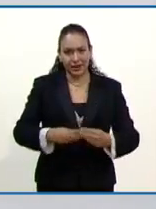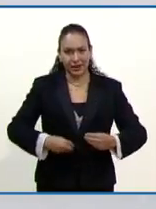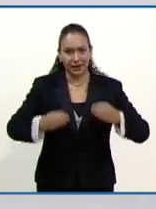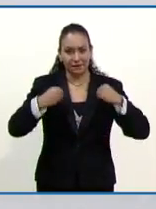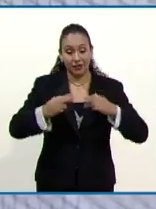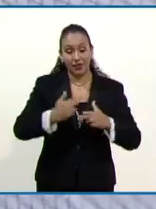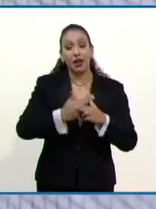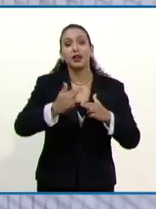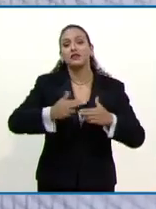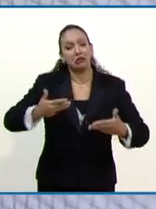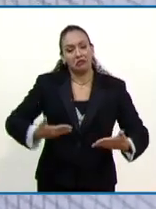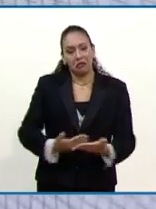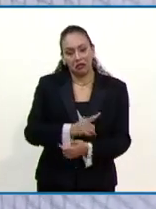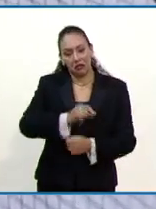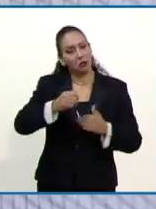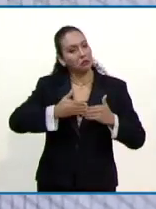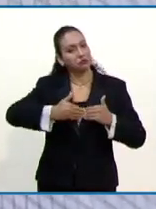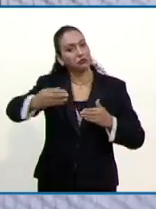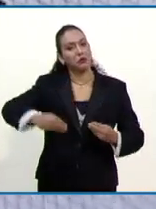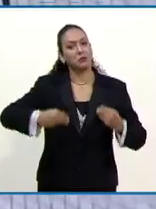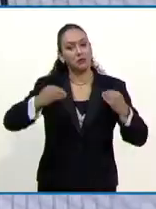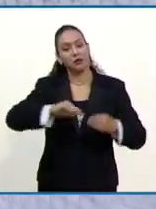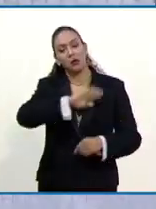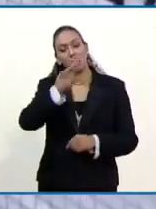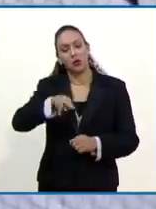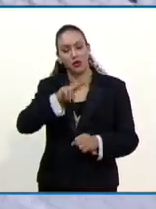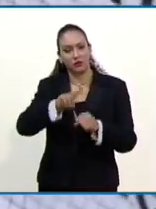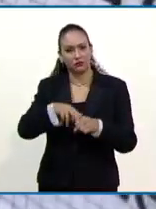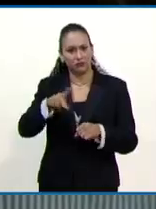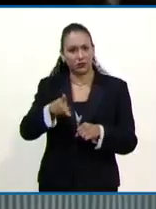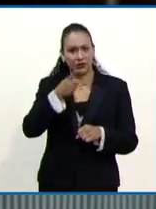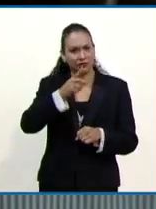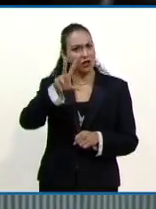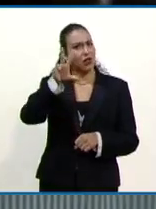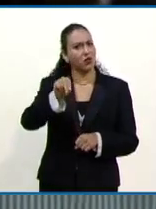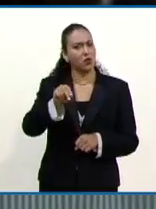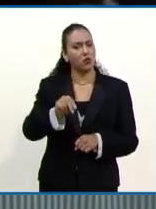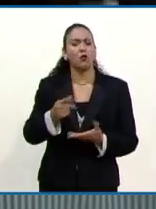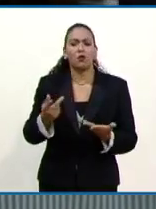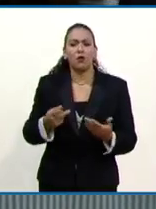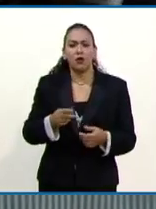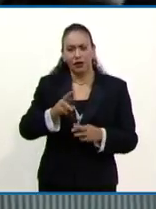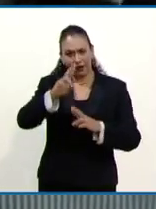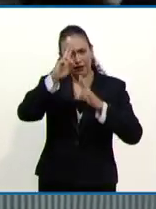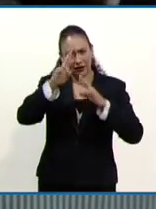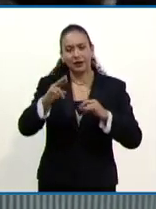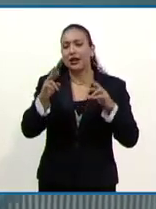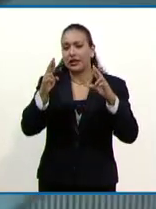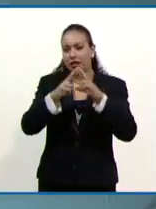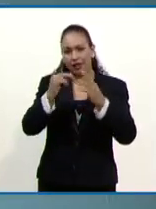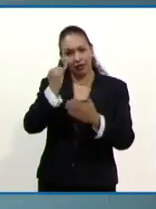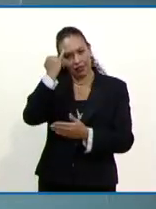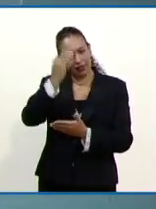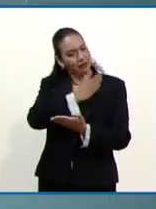la muerte natural, pues de acuerdo con la Corte, viola la libertad de creencias y el derecho a una educación laica.